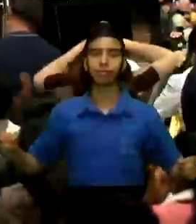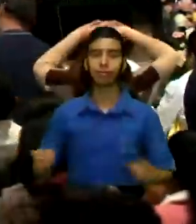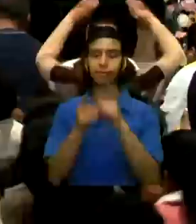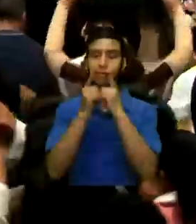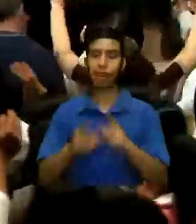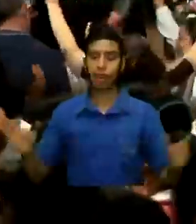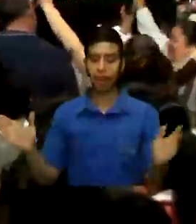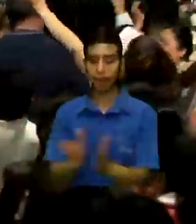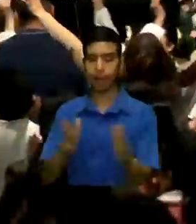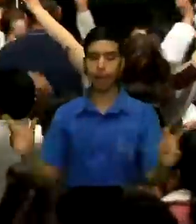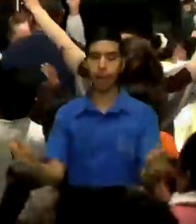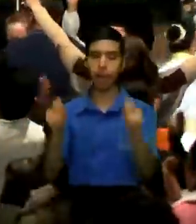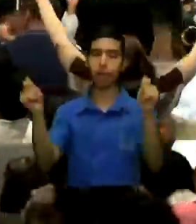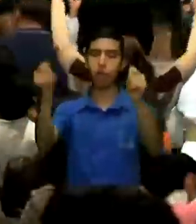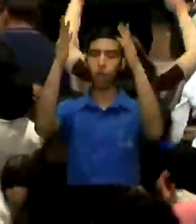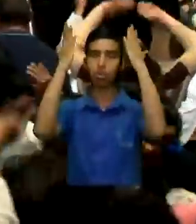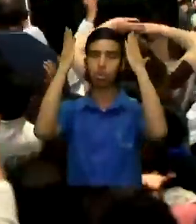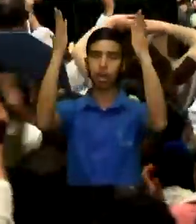aleluya.